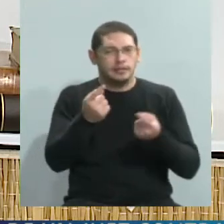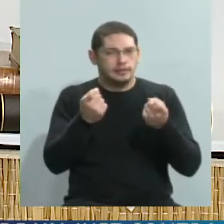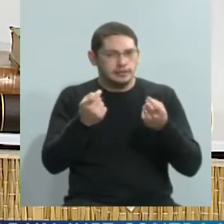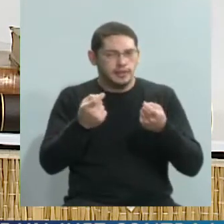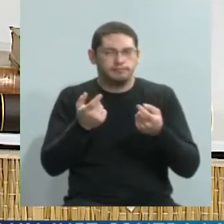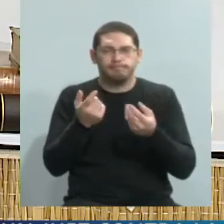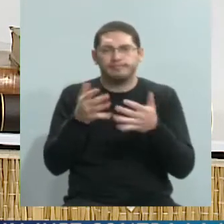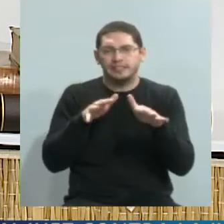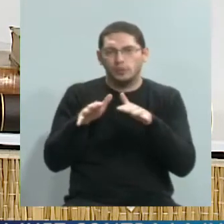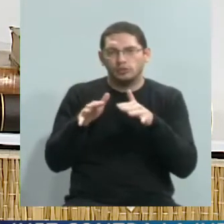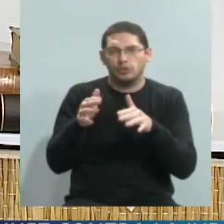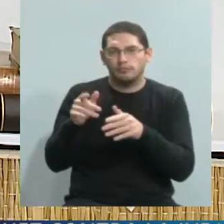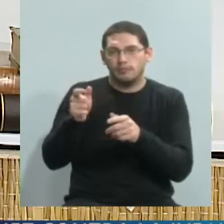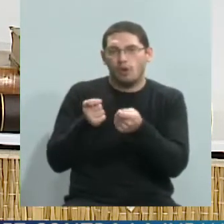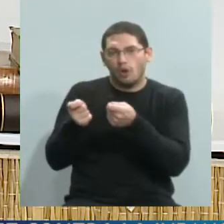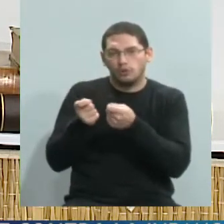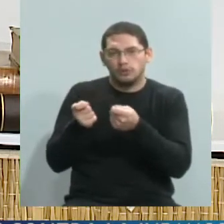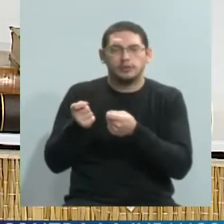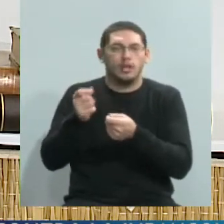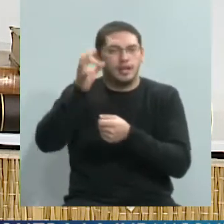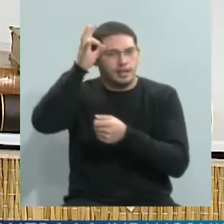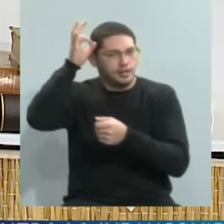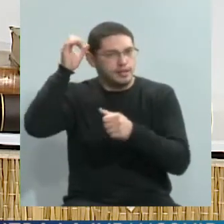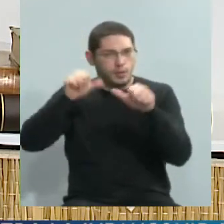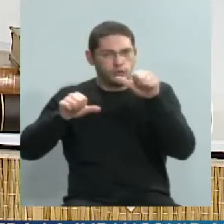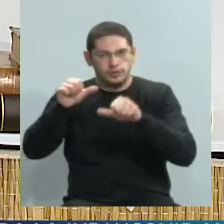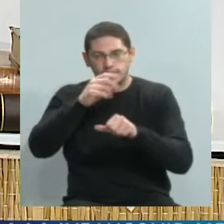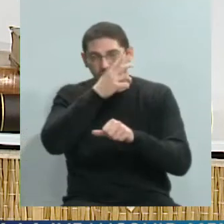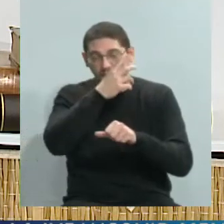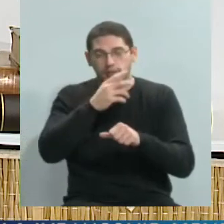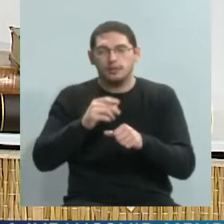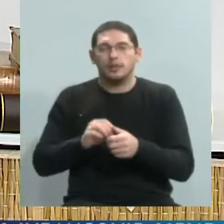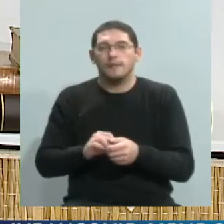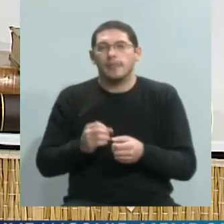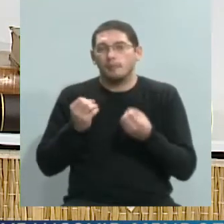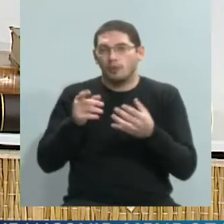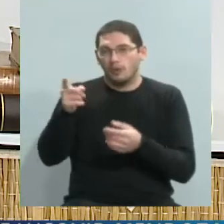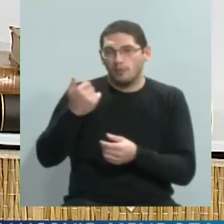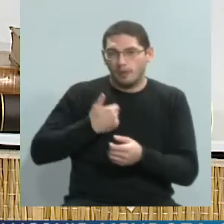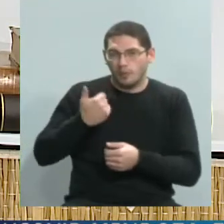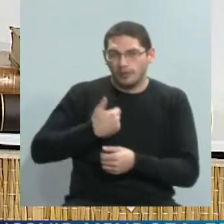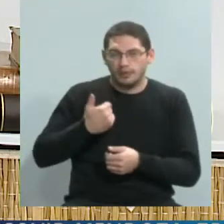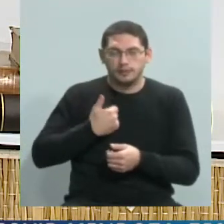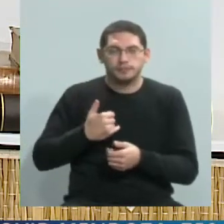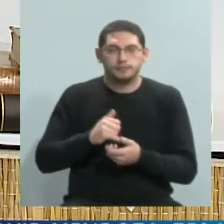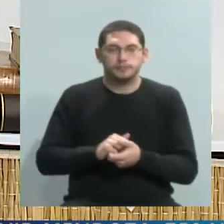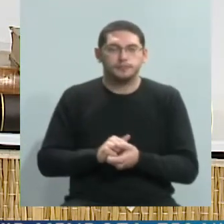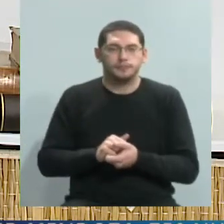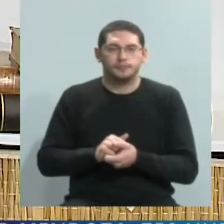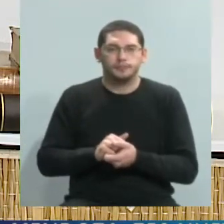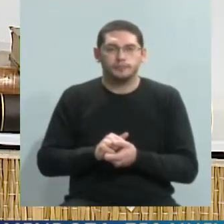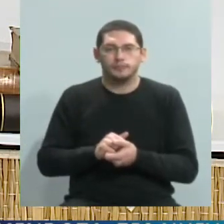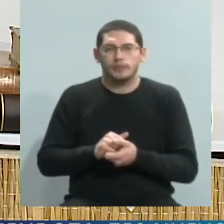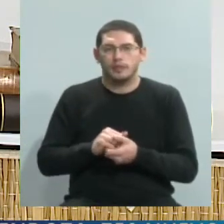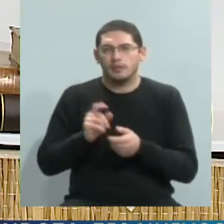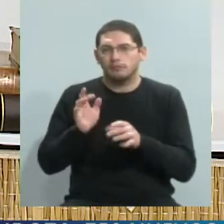ciertas situaciones a través del coaching y de la neurociencia? Porque por lo que usted que me está diciendo, Julio, uno entiende que es parte